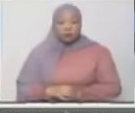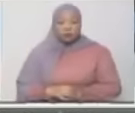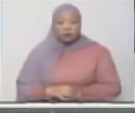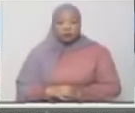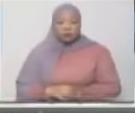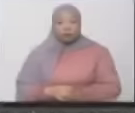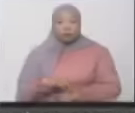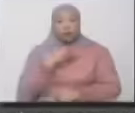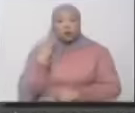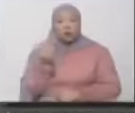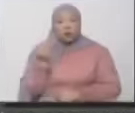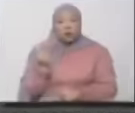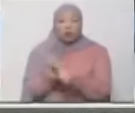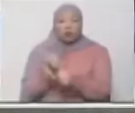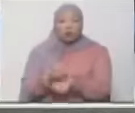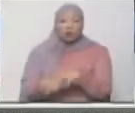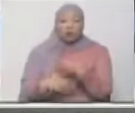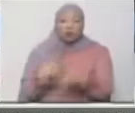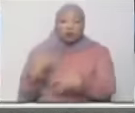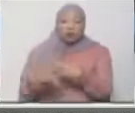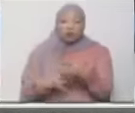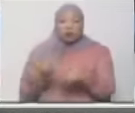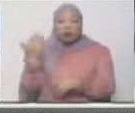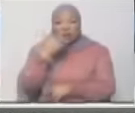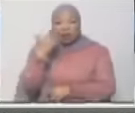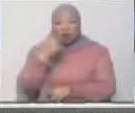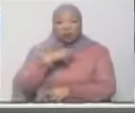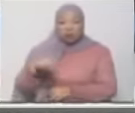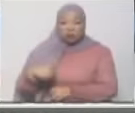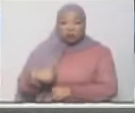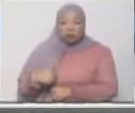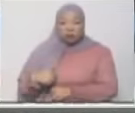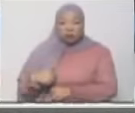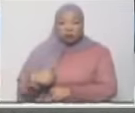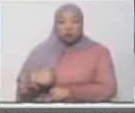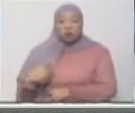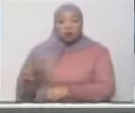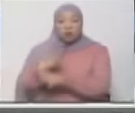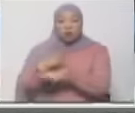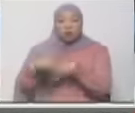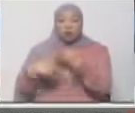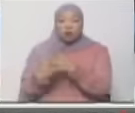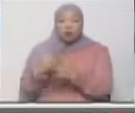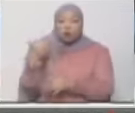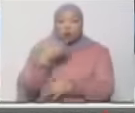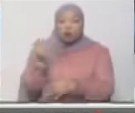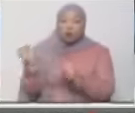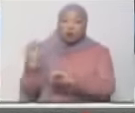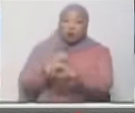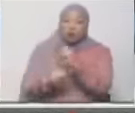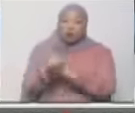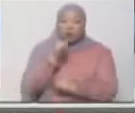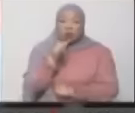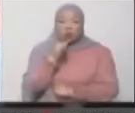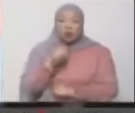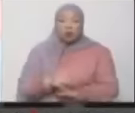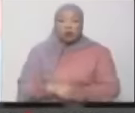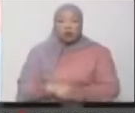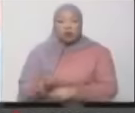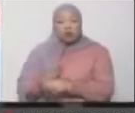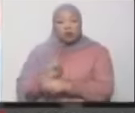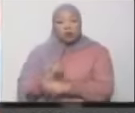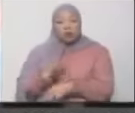Como un juego, ¿ah? Esas son las cartas nuestras, ¿ah? Juego con estas cartas contra quien sea yo. Y me lo